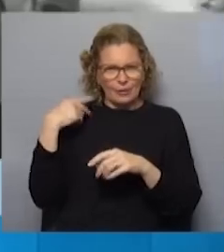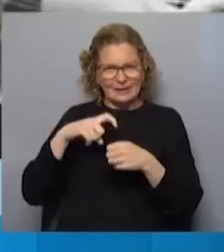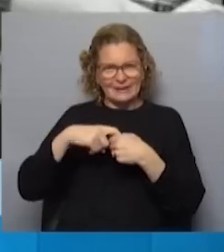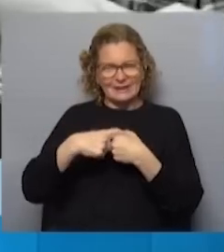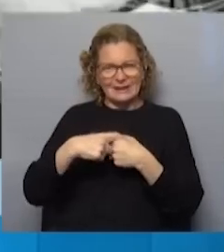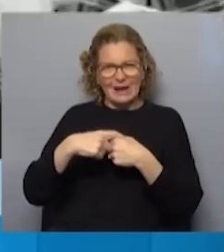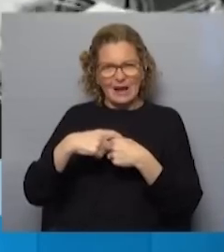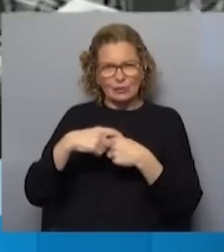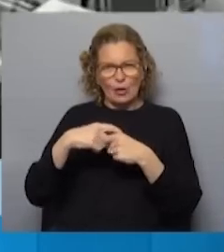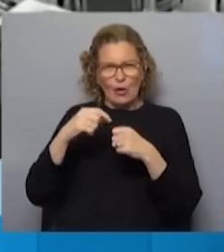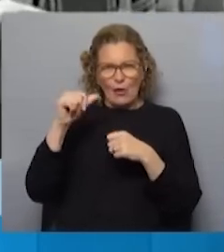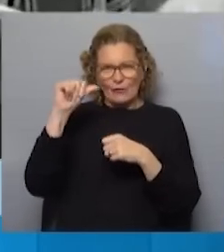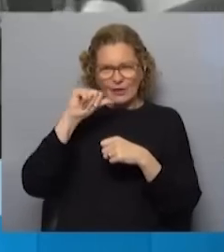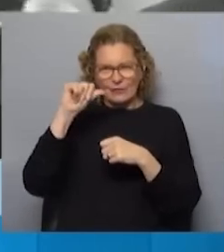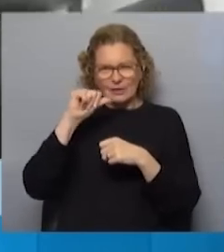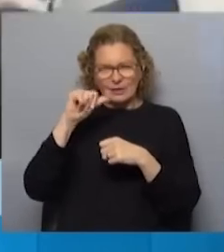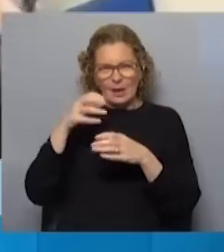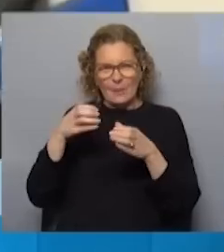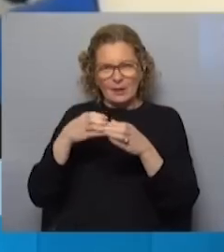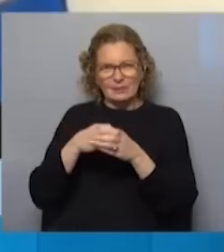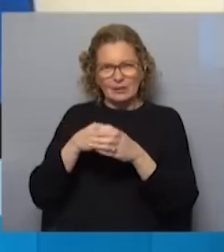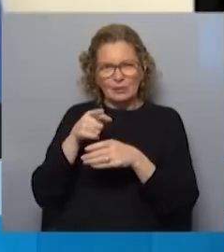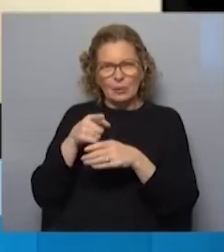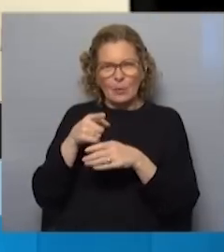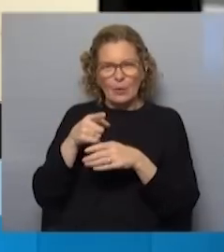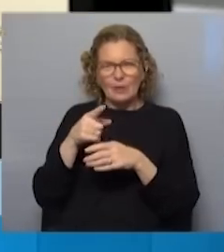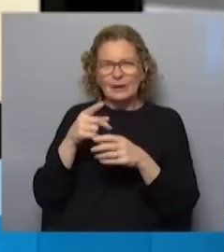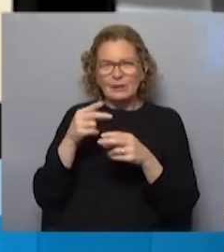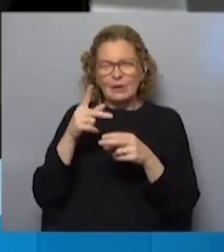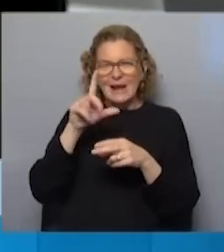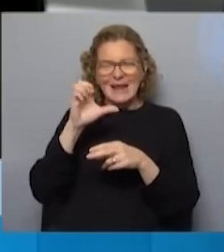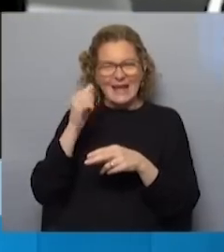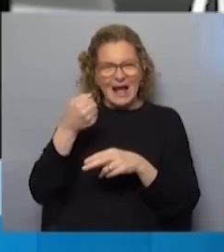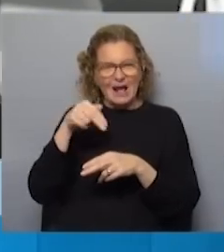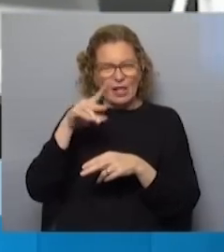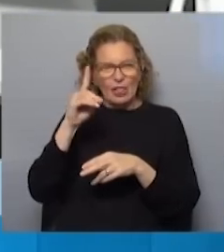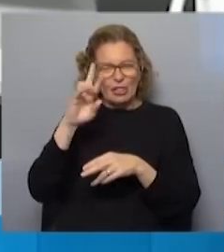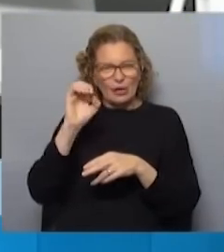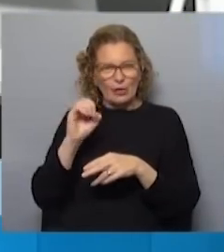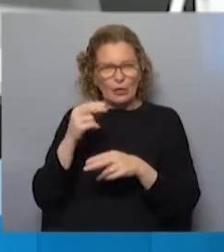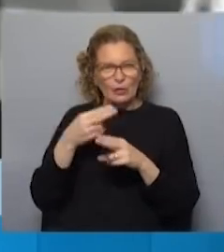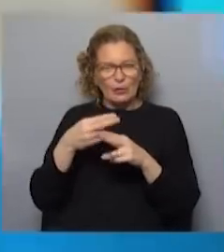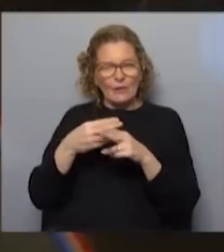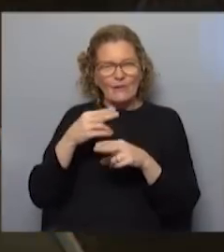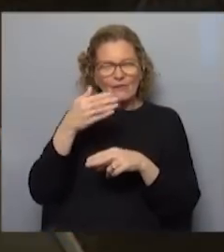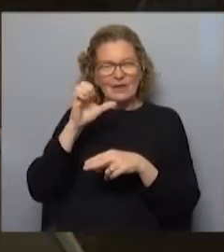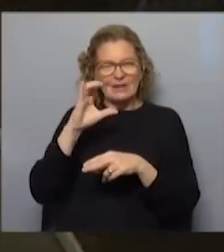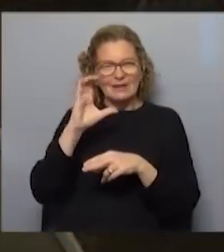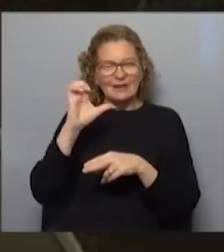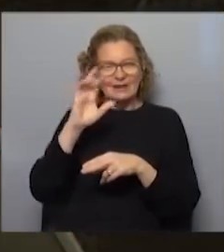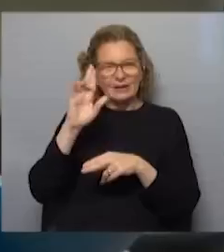sindicato de la bebida en el partido socialista de Leandro se llamaba Luis Becerra